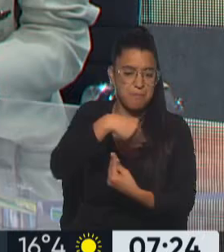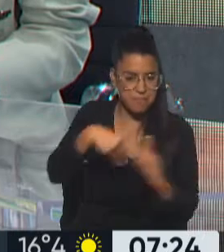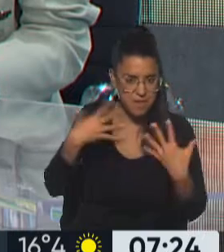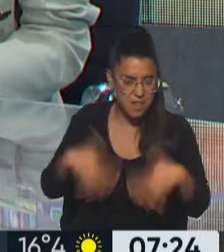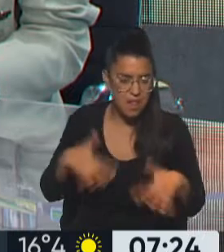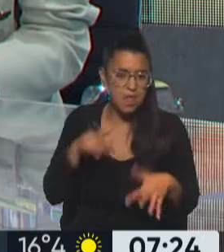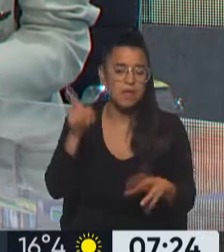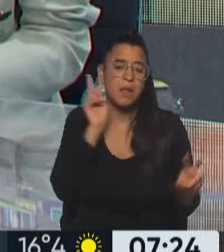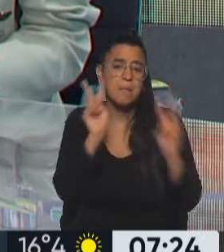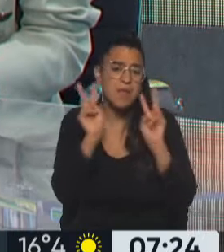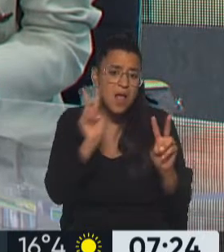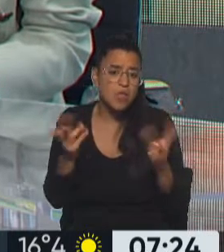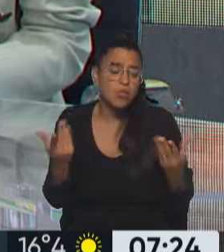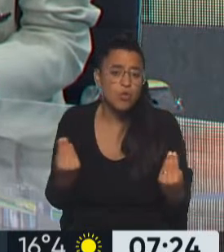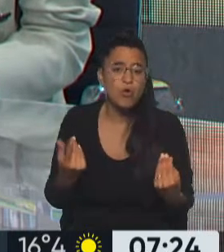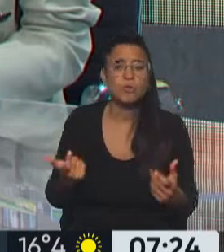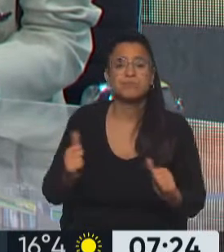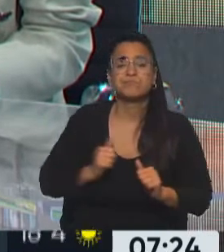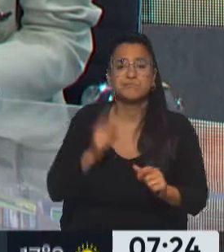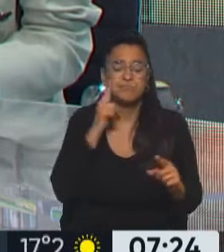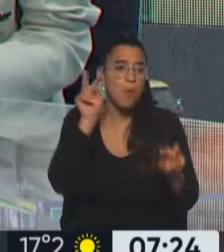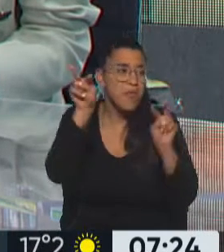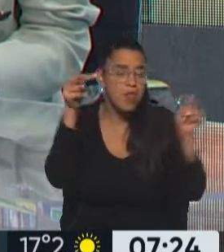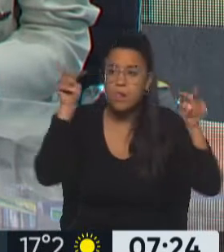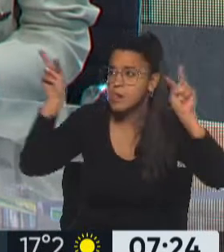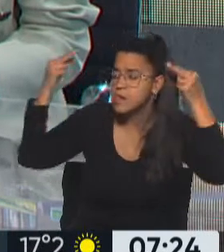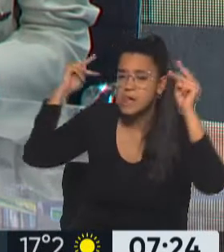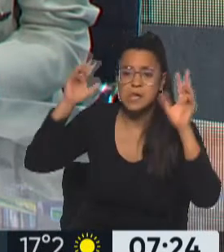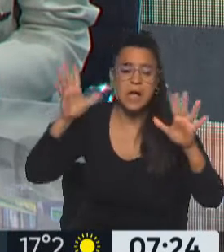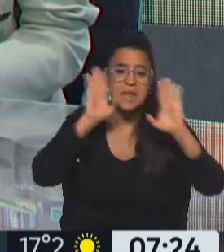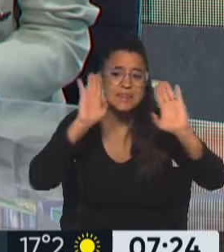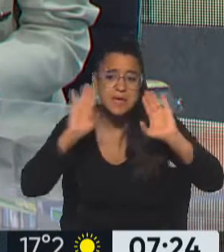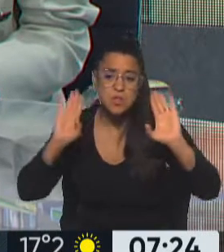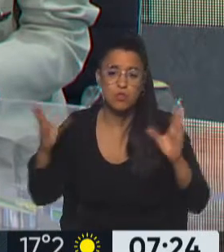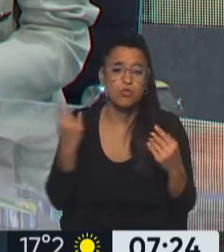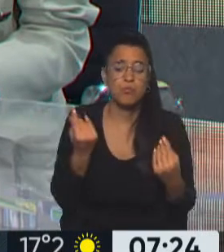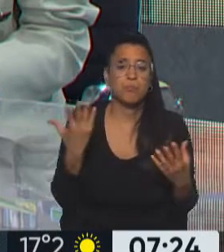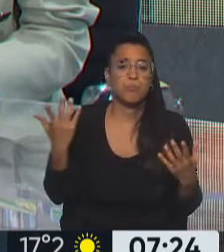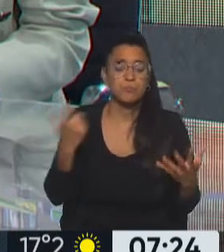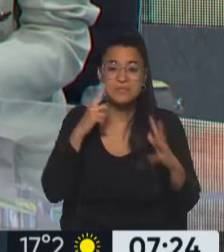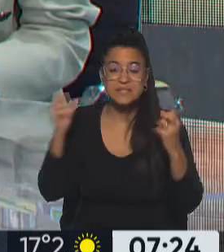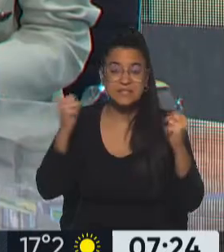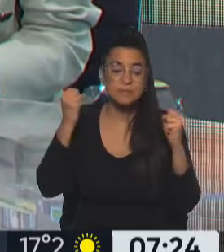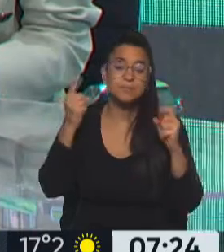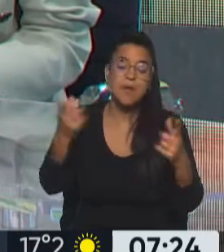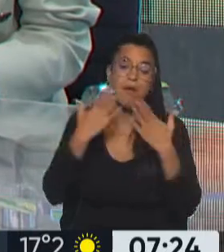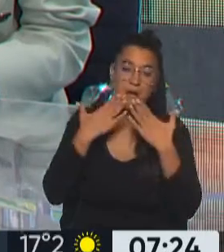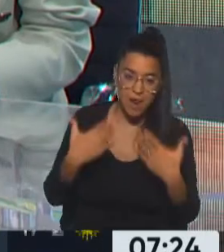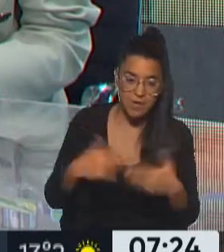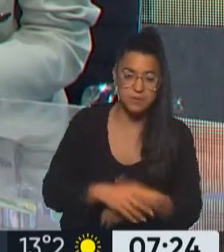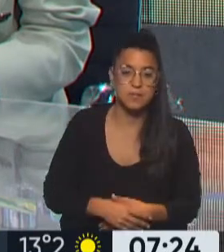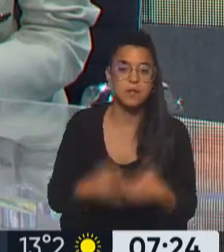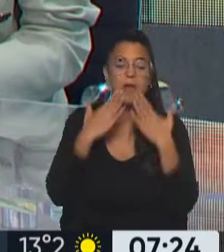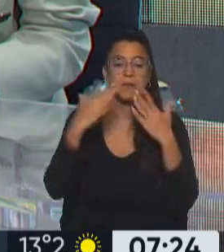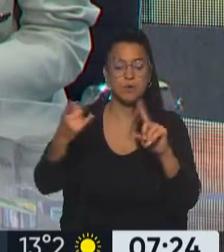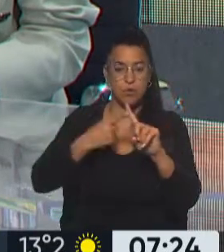que están mirando, uno desea tener ojos en la nuca, uno supone que vive en una tensión permanente, así que te agradecemos por